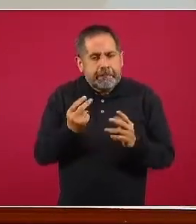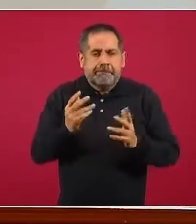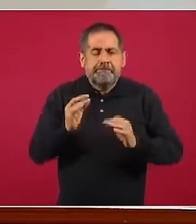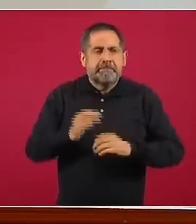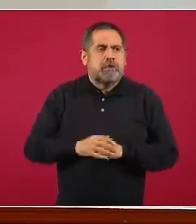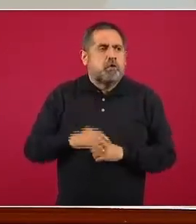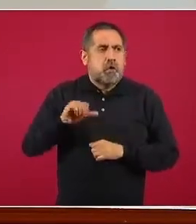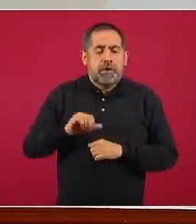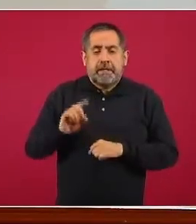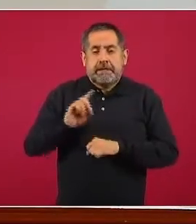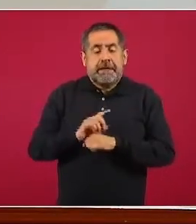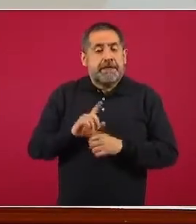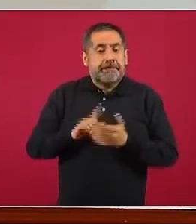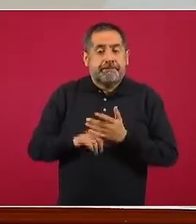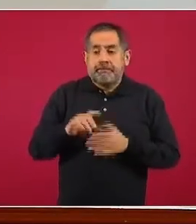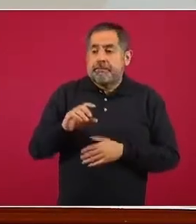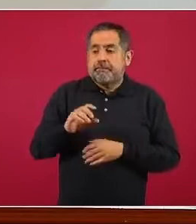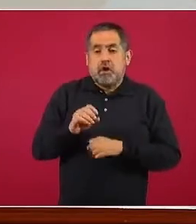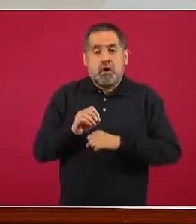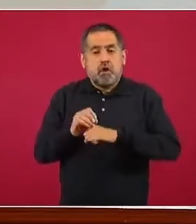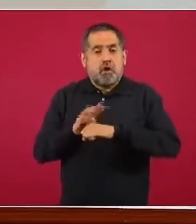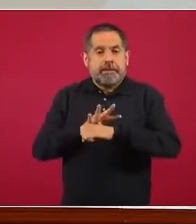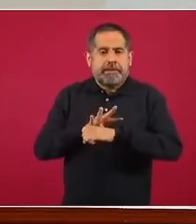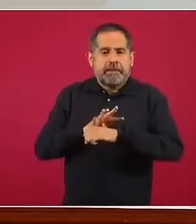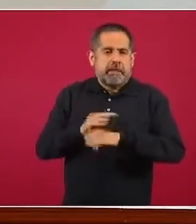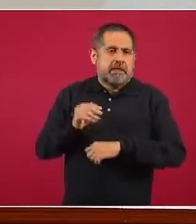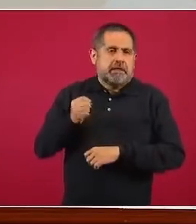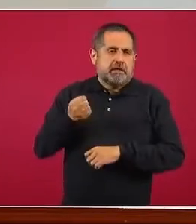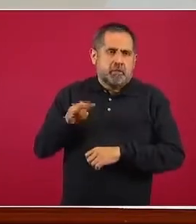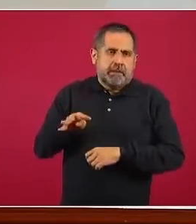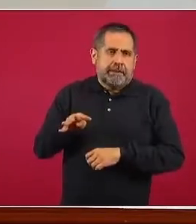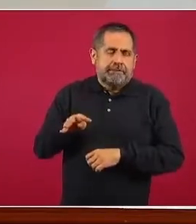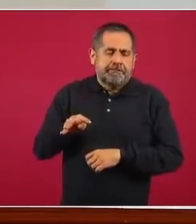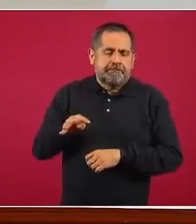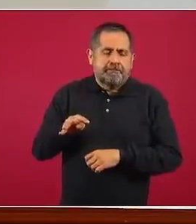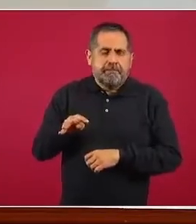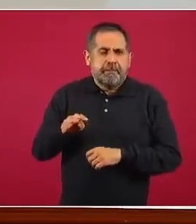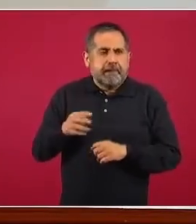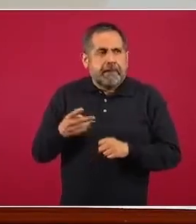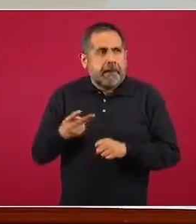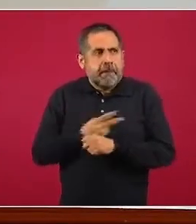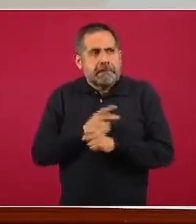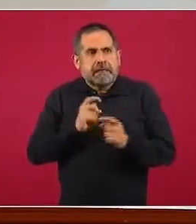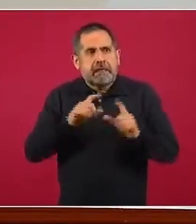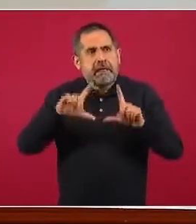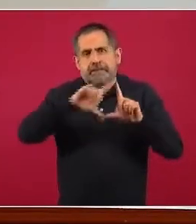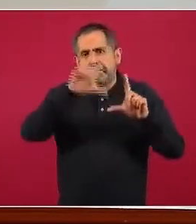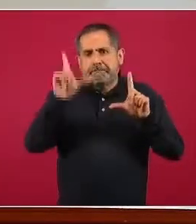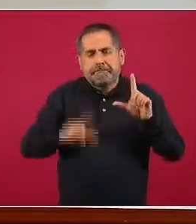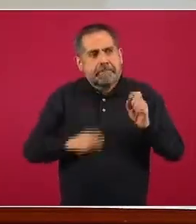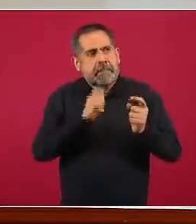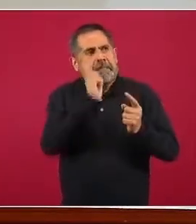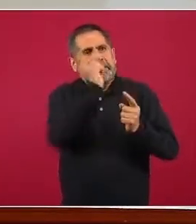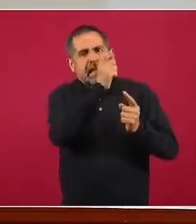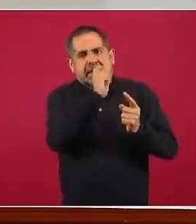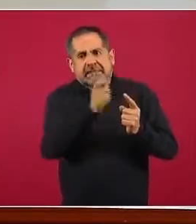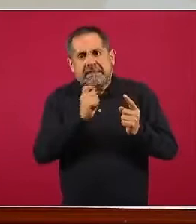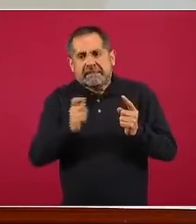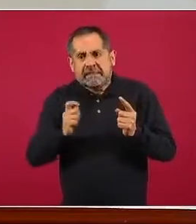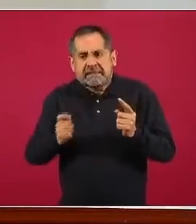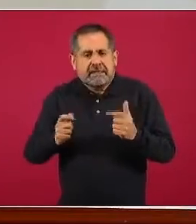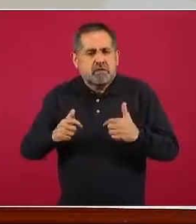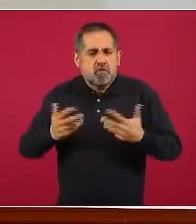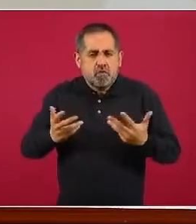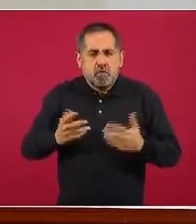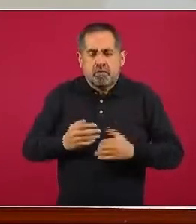la conferencia vespertina de COVID-19 y su comportamiento en el territorio mexicano.